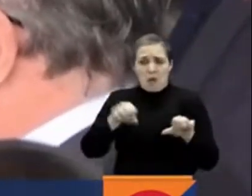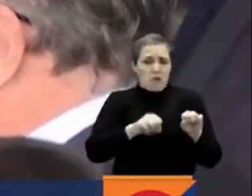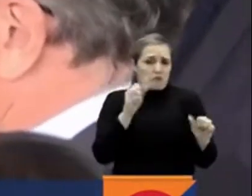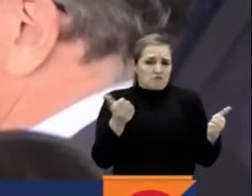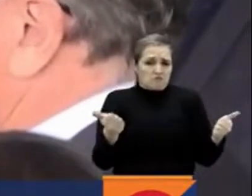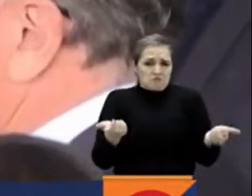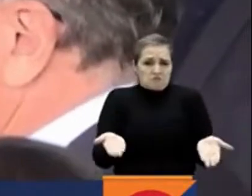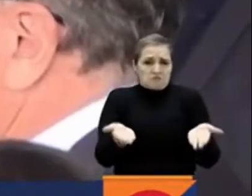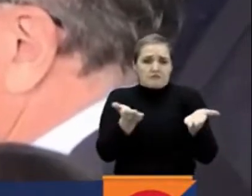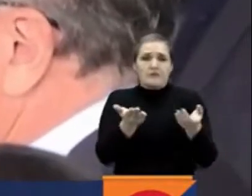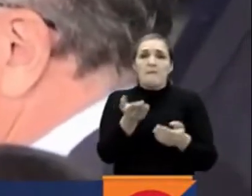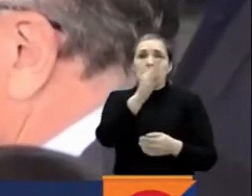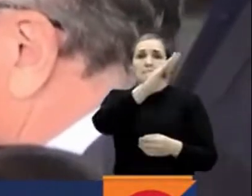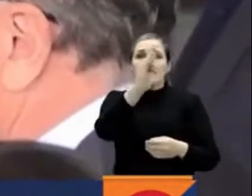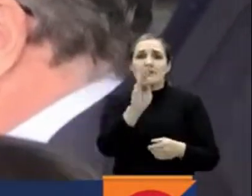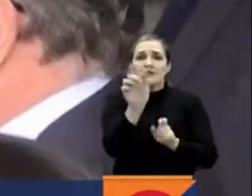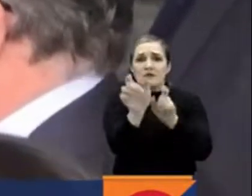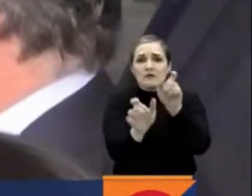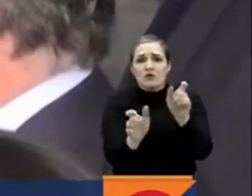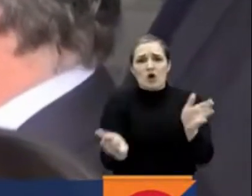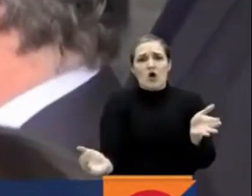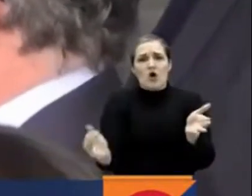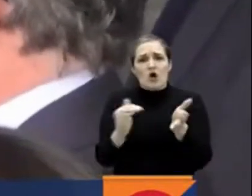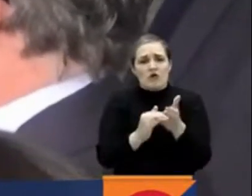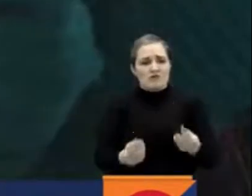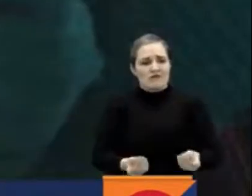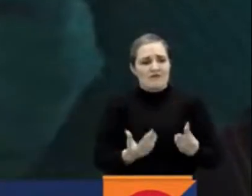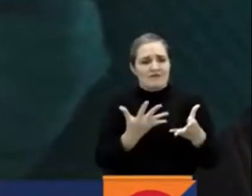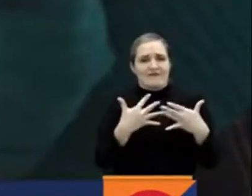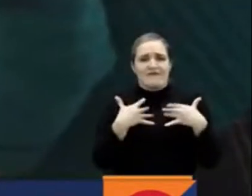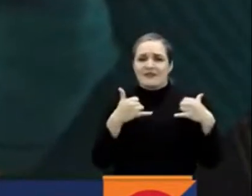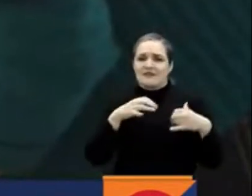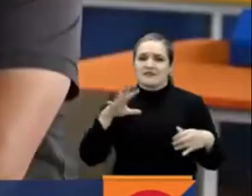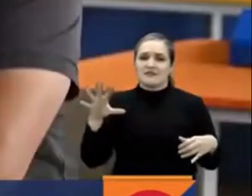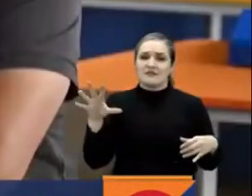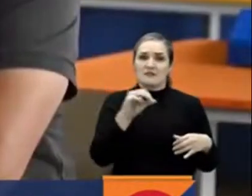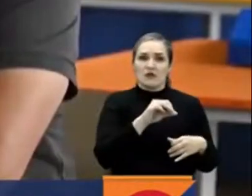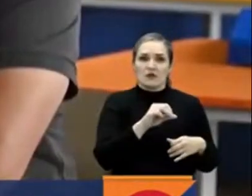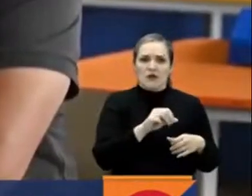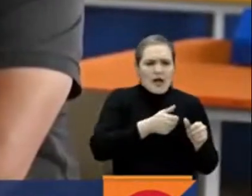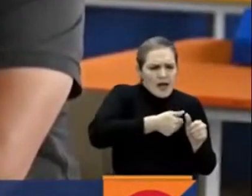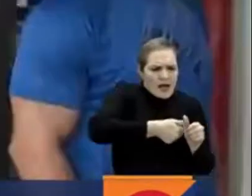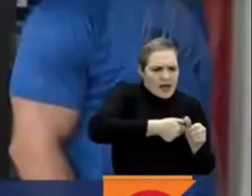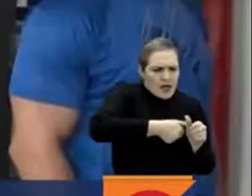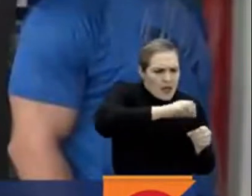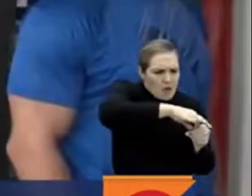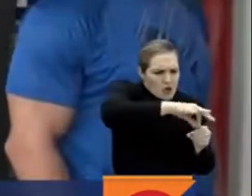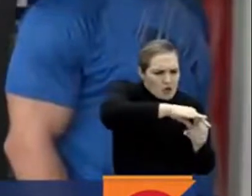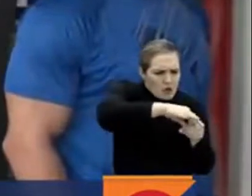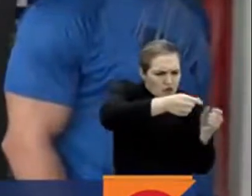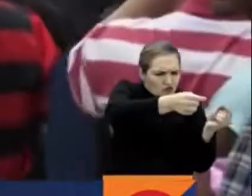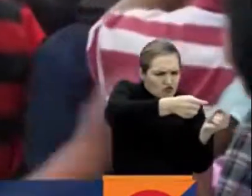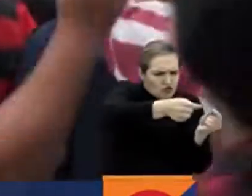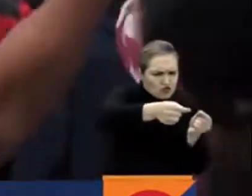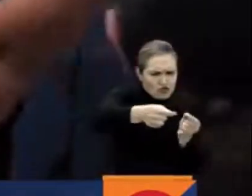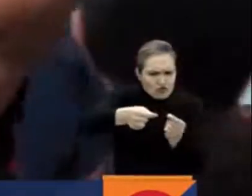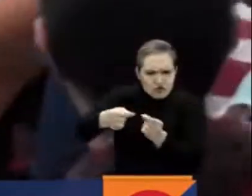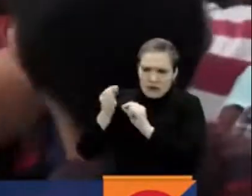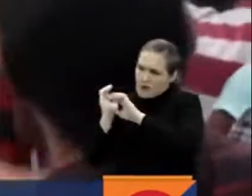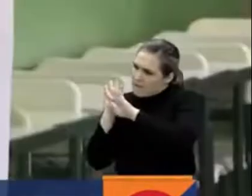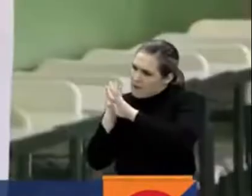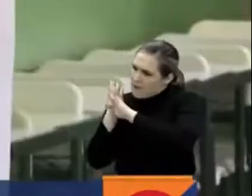pueblo brasileño podremos volver a ser feliz a este país. 1-1, el acumulado de votos, tal como el de las filas